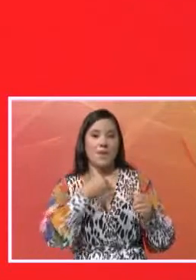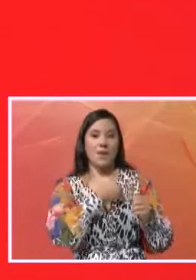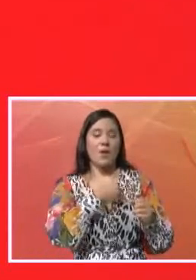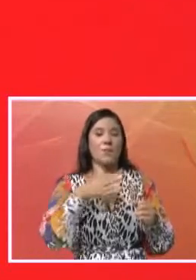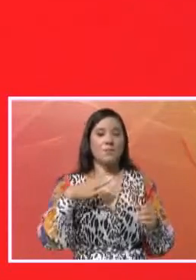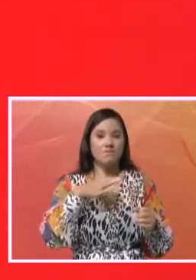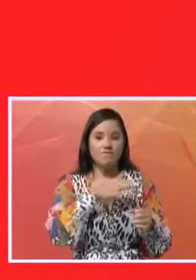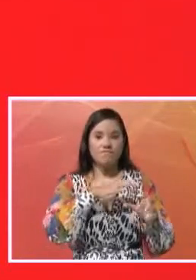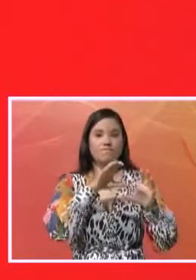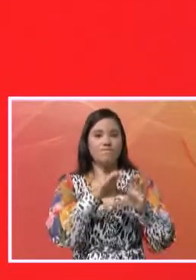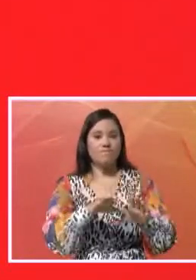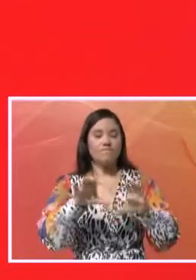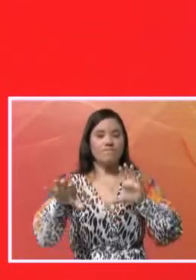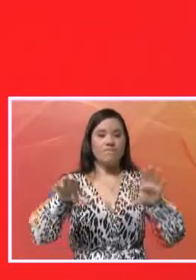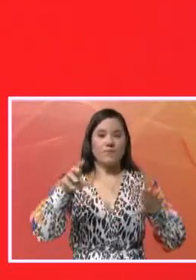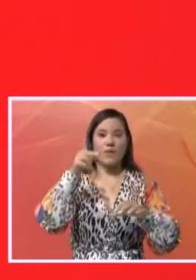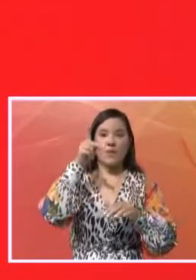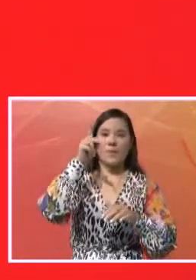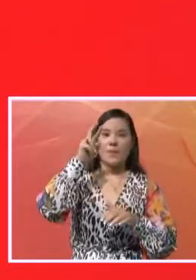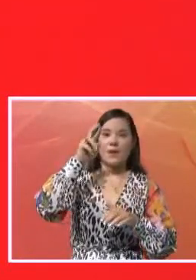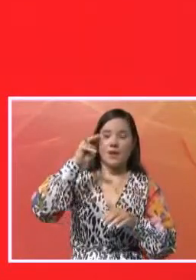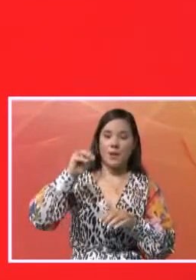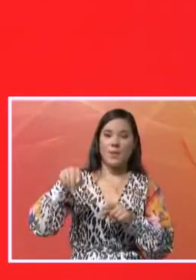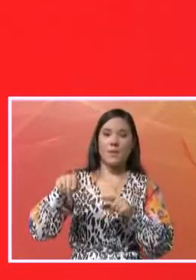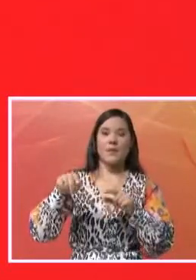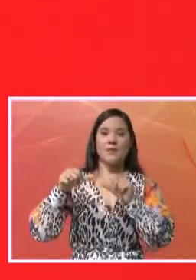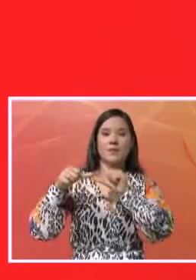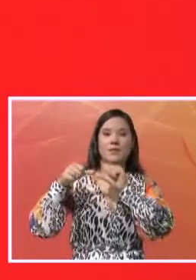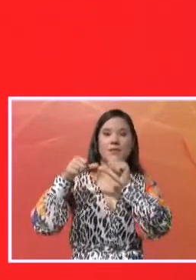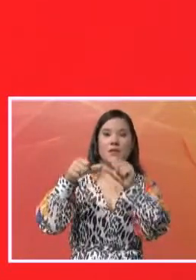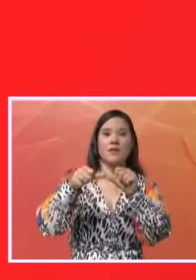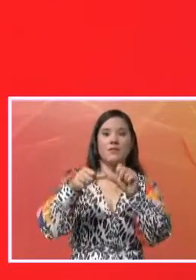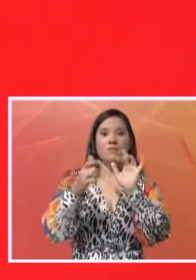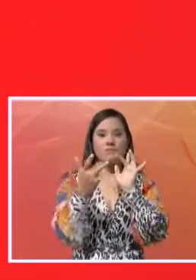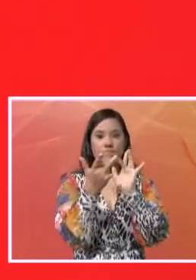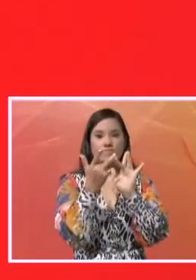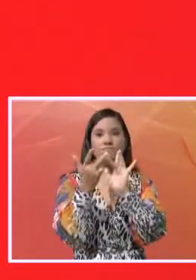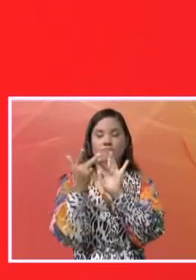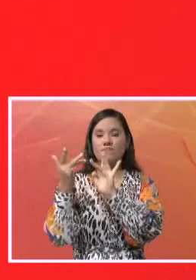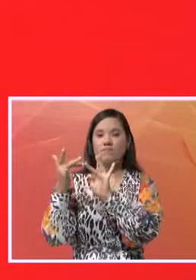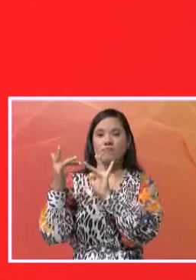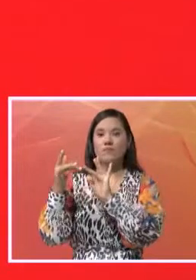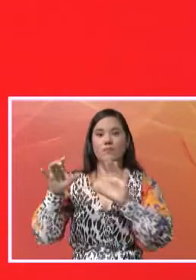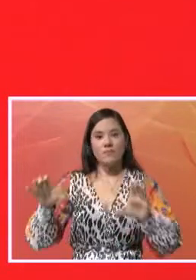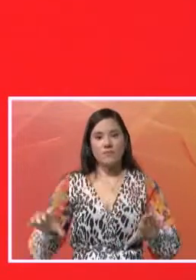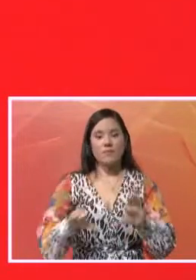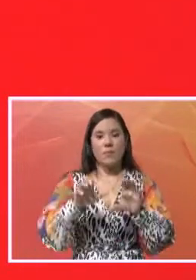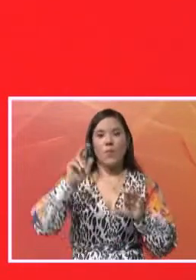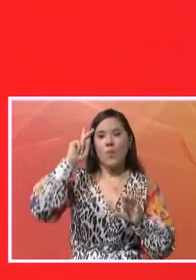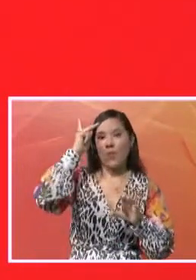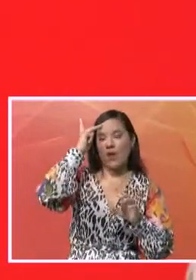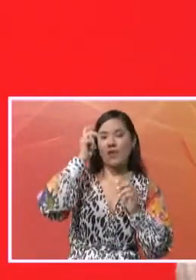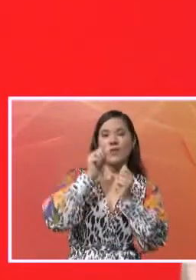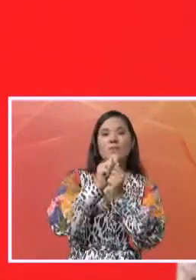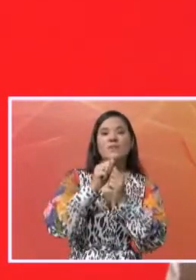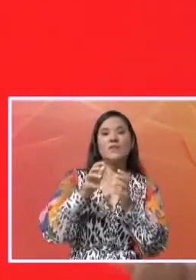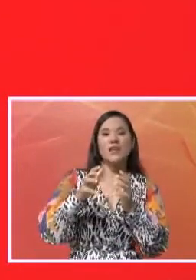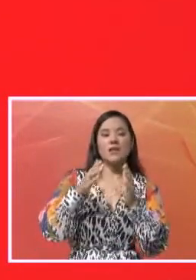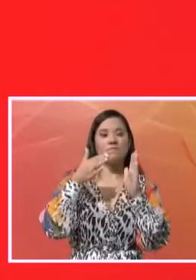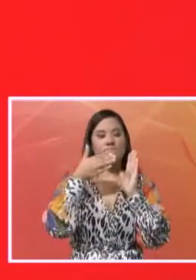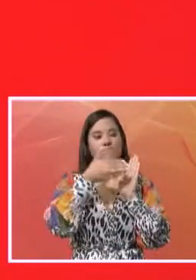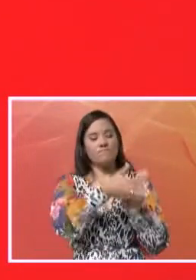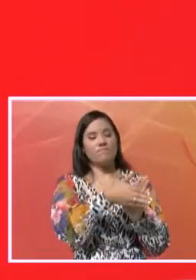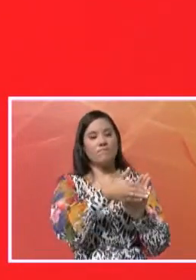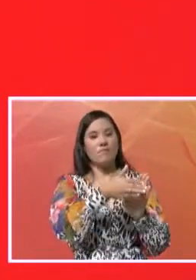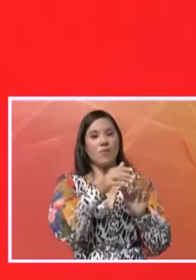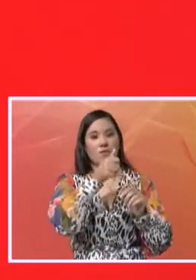ejecutiva pm seguimos en sintonía con los trabajos políticos sin descuidar nuestra